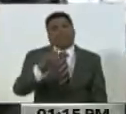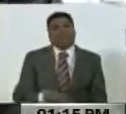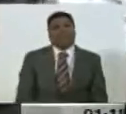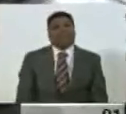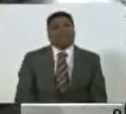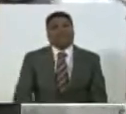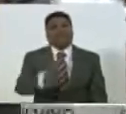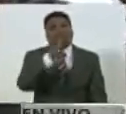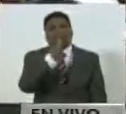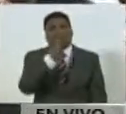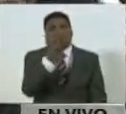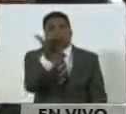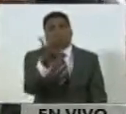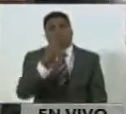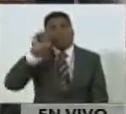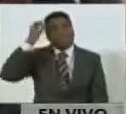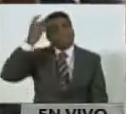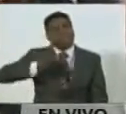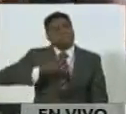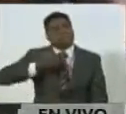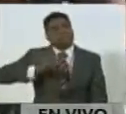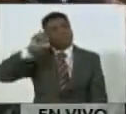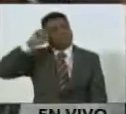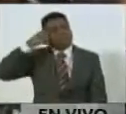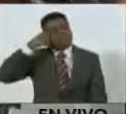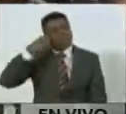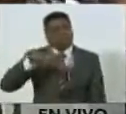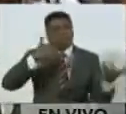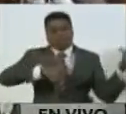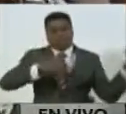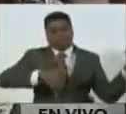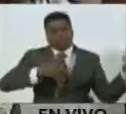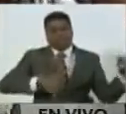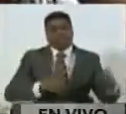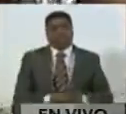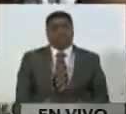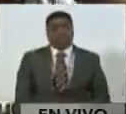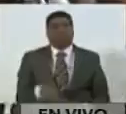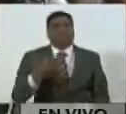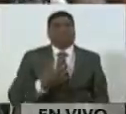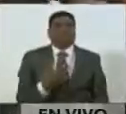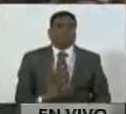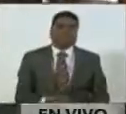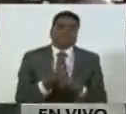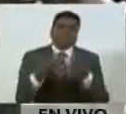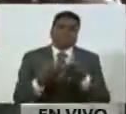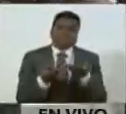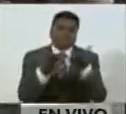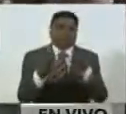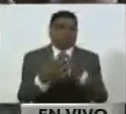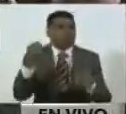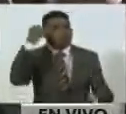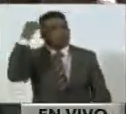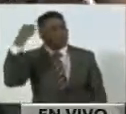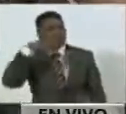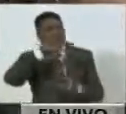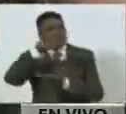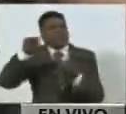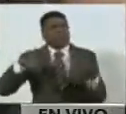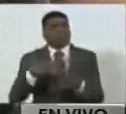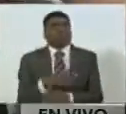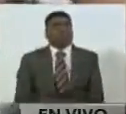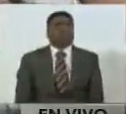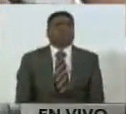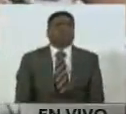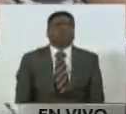mensaje entonces de recordar a personajes tan importantes que lo dieron todo por defender los ideales revolucionarios, David.